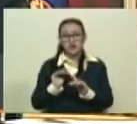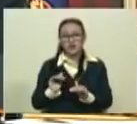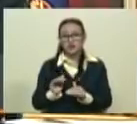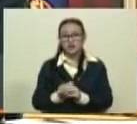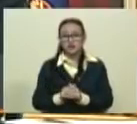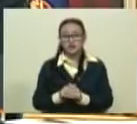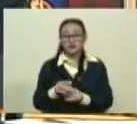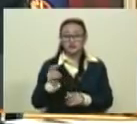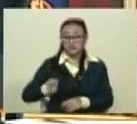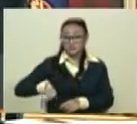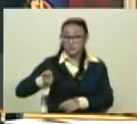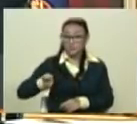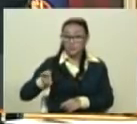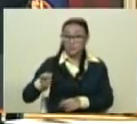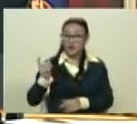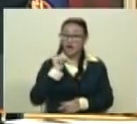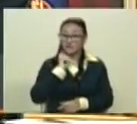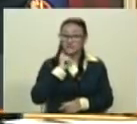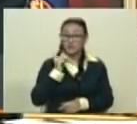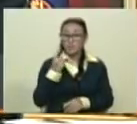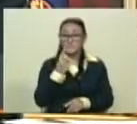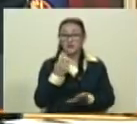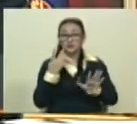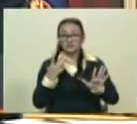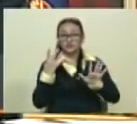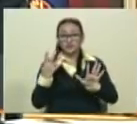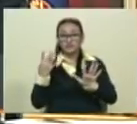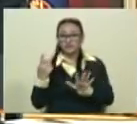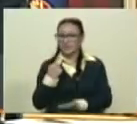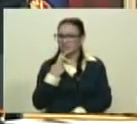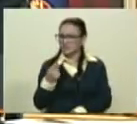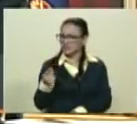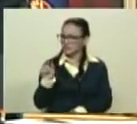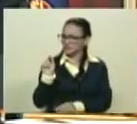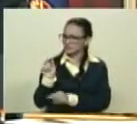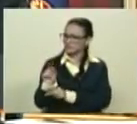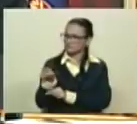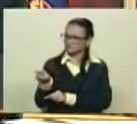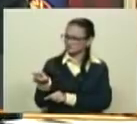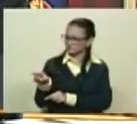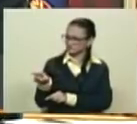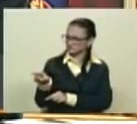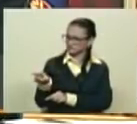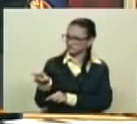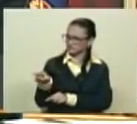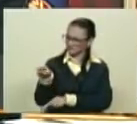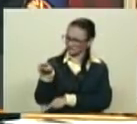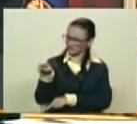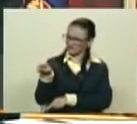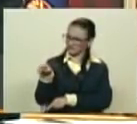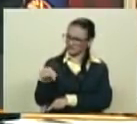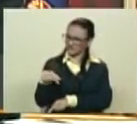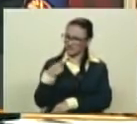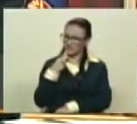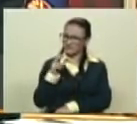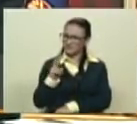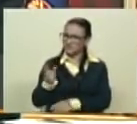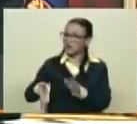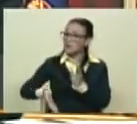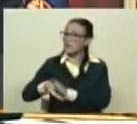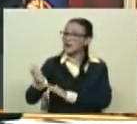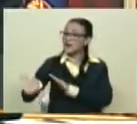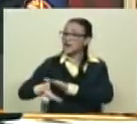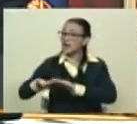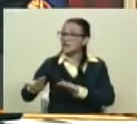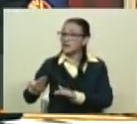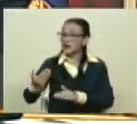Corte Suprema de Justicia Antigua de 1999 le dijo, señor, como decimos en Venezuela, vaya a lavarse ese